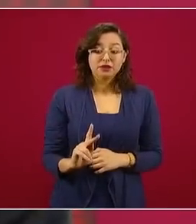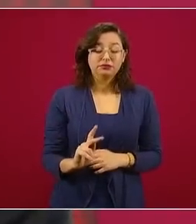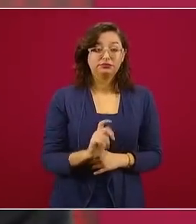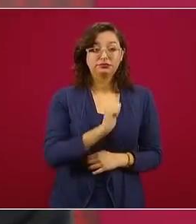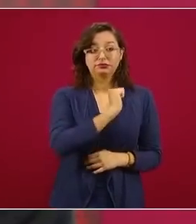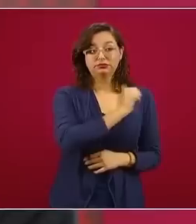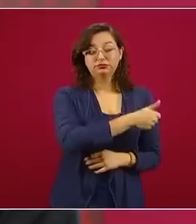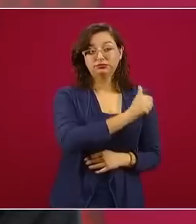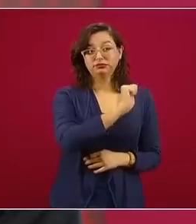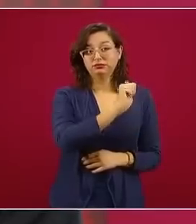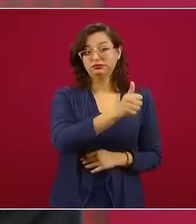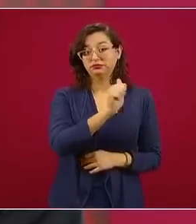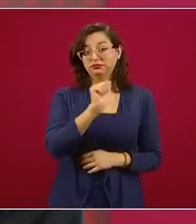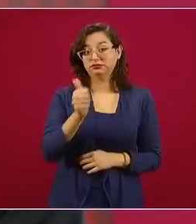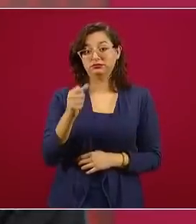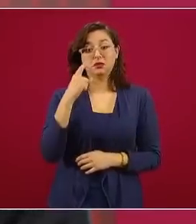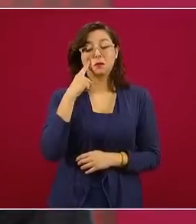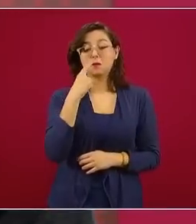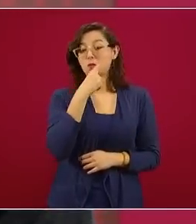tiene sus